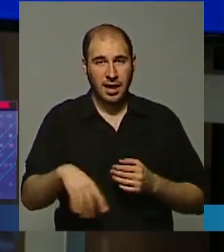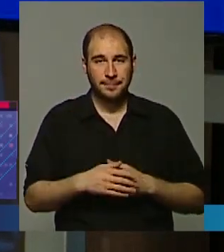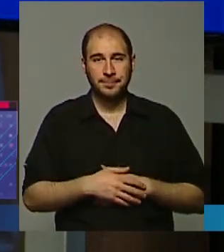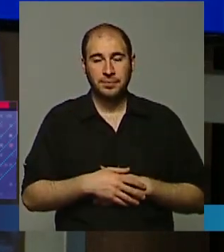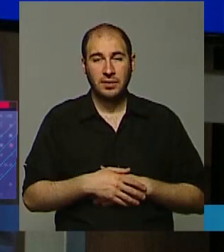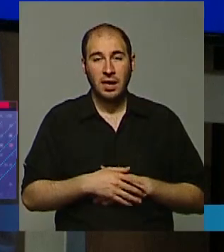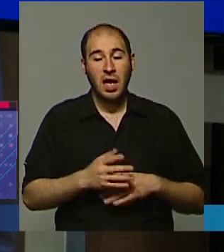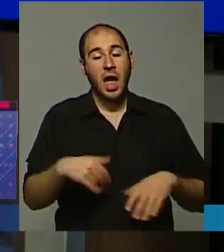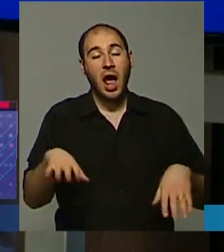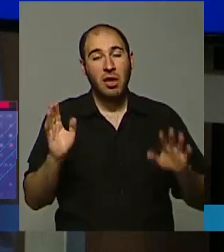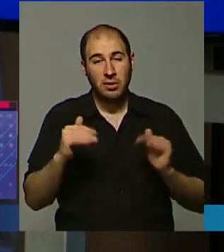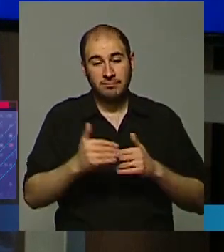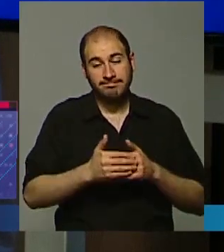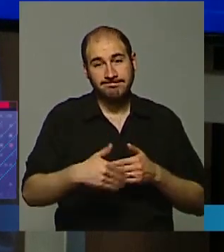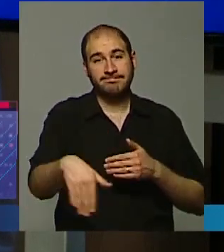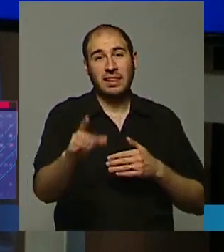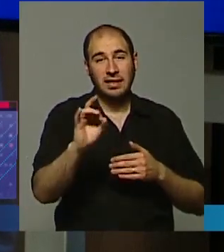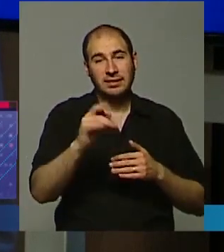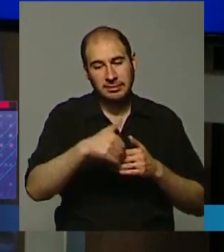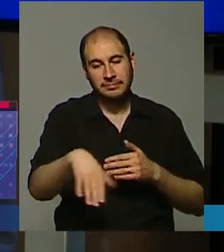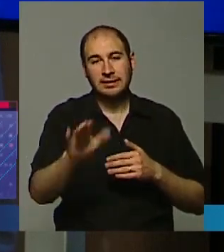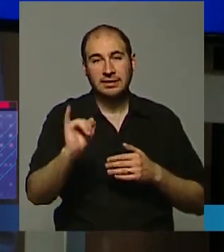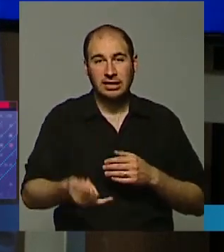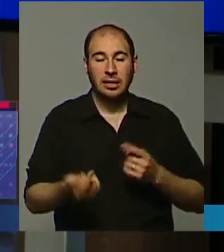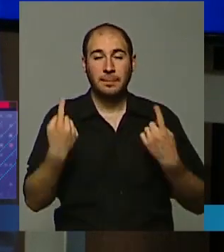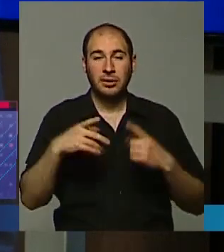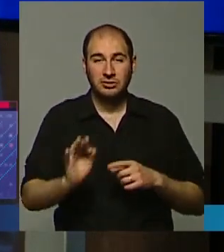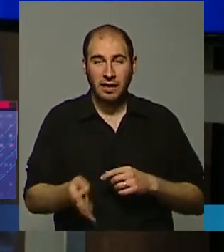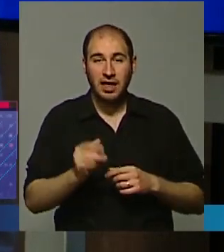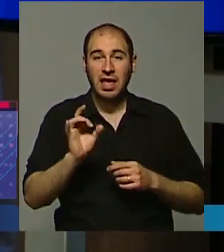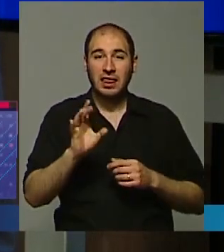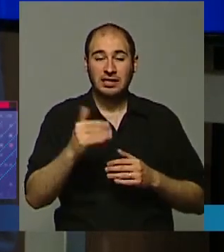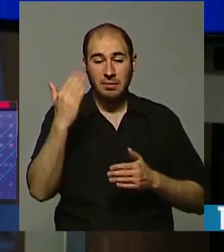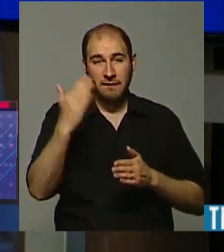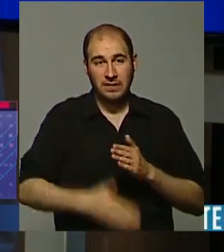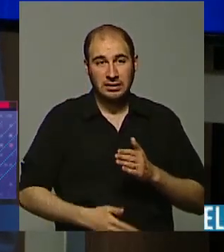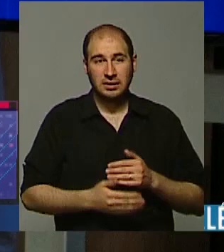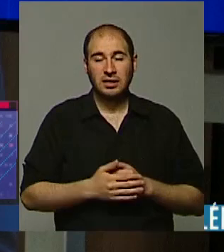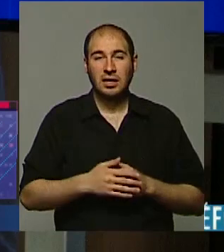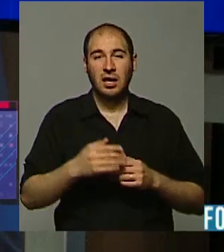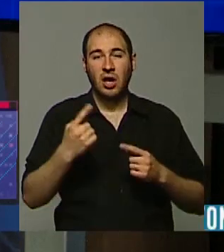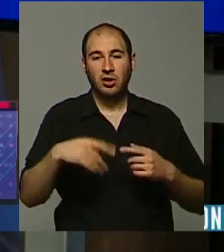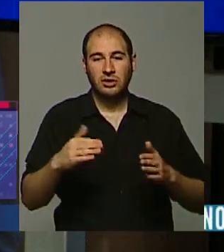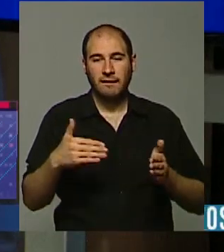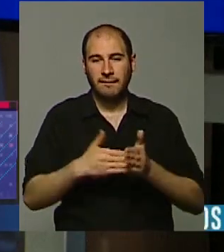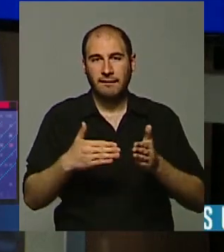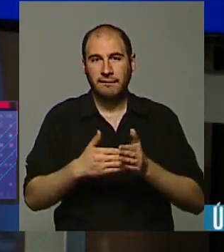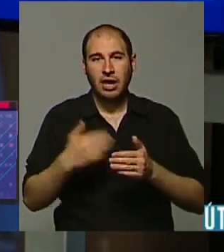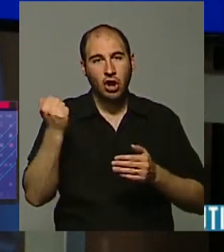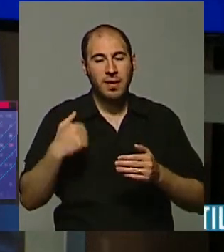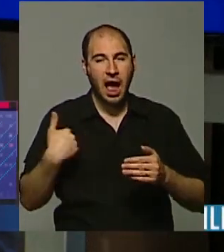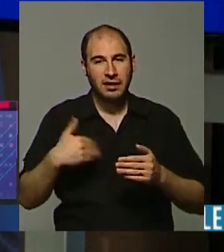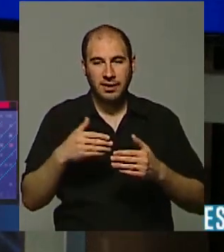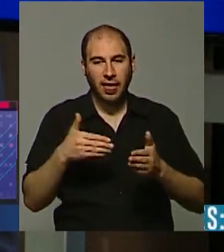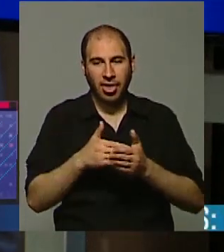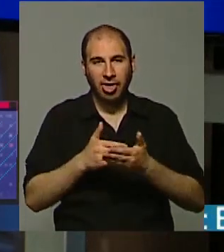Argentina. Probablemente lo extiendan más allá de diciembre, pero está claro también que en diciembre vencen una serie de congelamientos que tiene la economía argentina